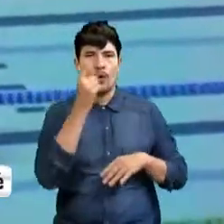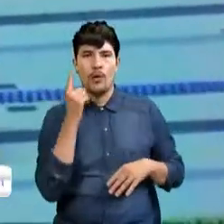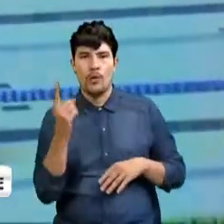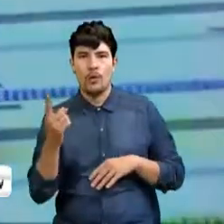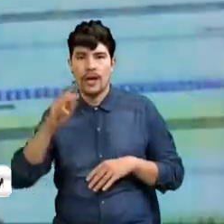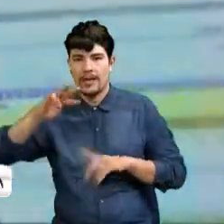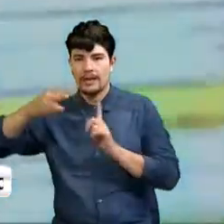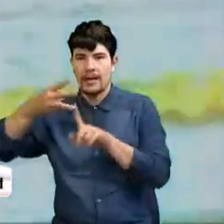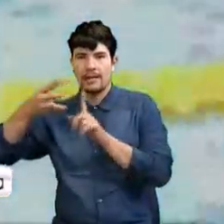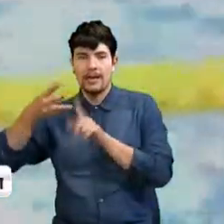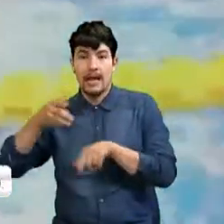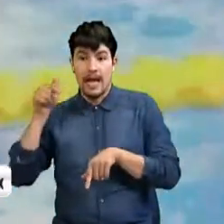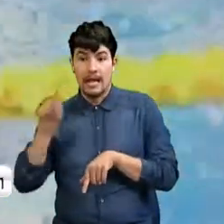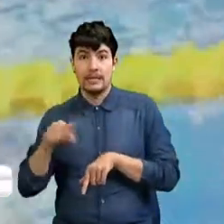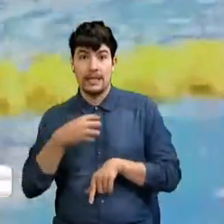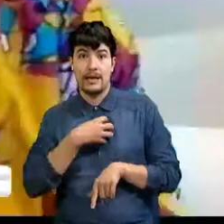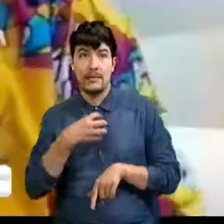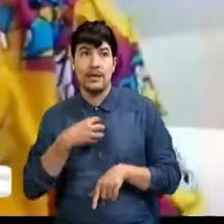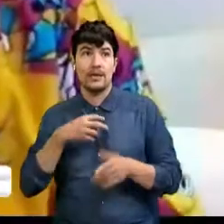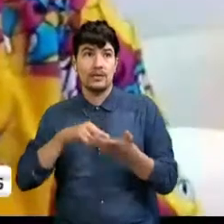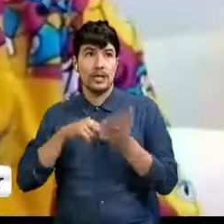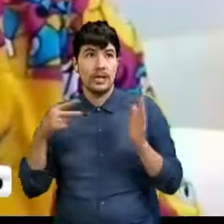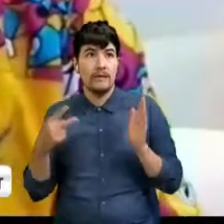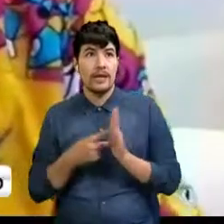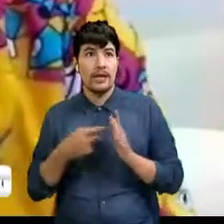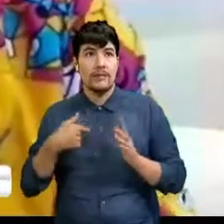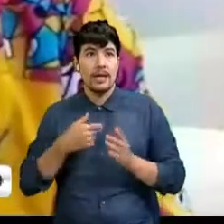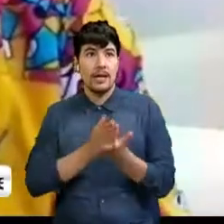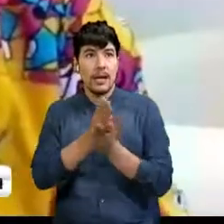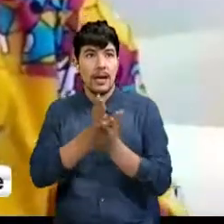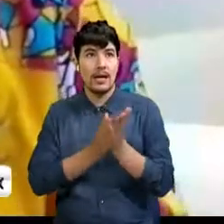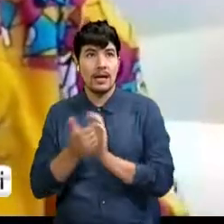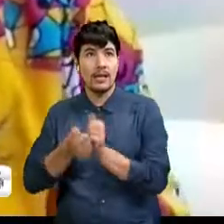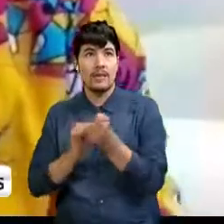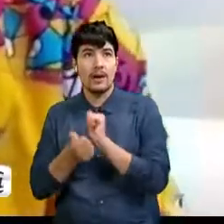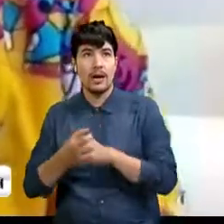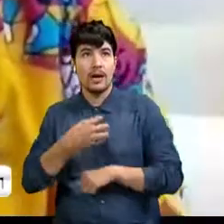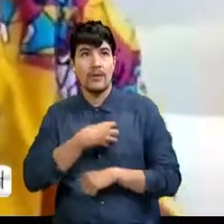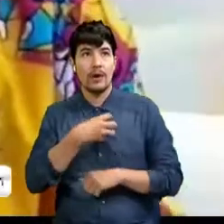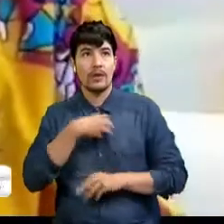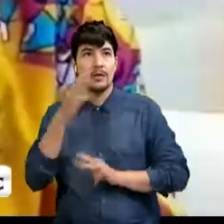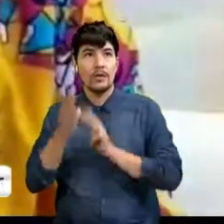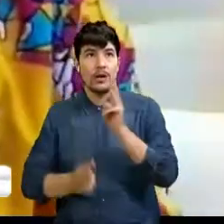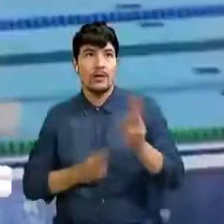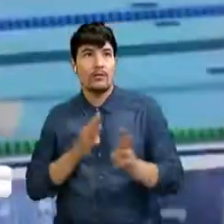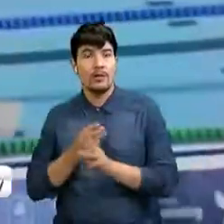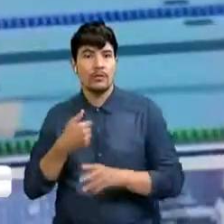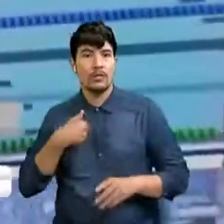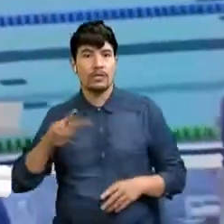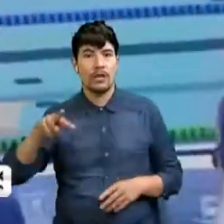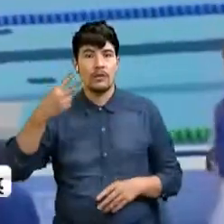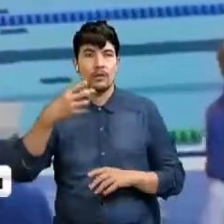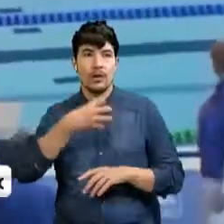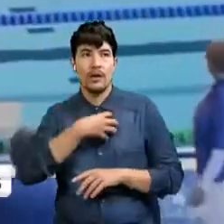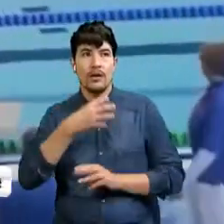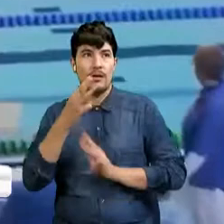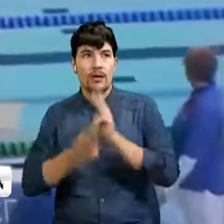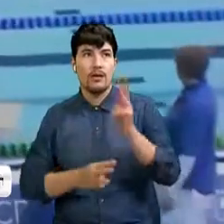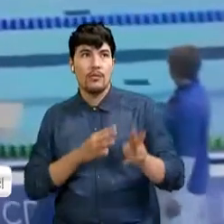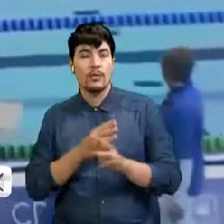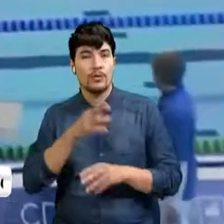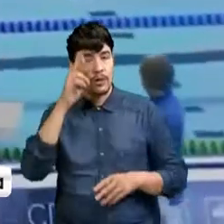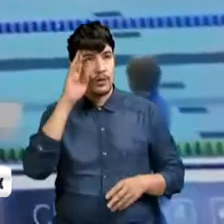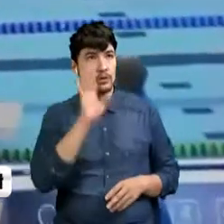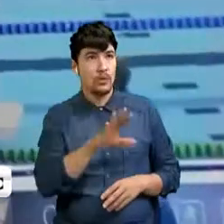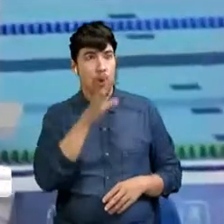Este torneo ha significado que toda mi carrera deportiva, un campeonato del mundo, mi segundo campeonato del mundo. Y a la gran actuación de